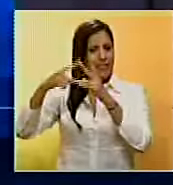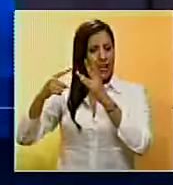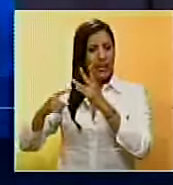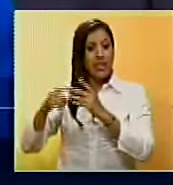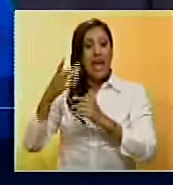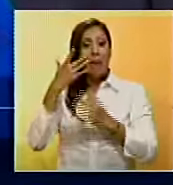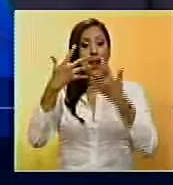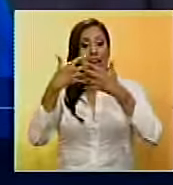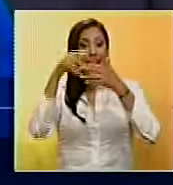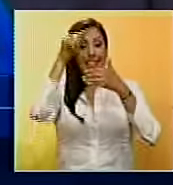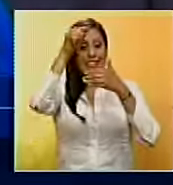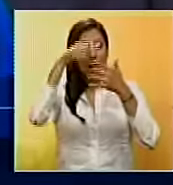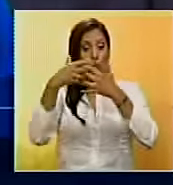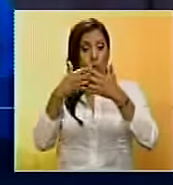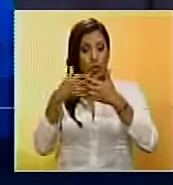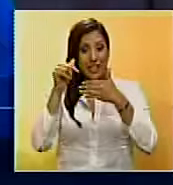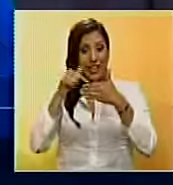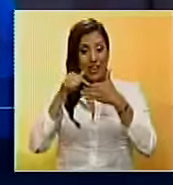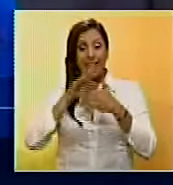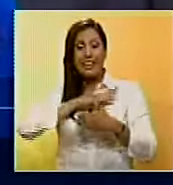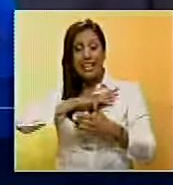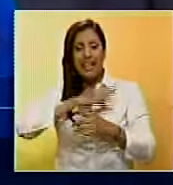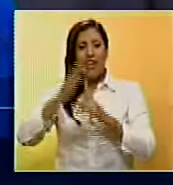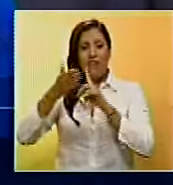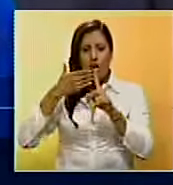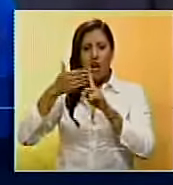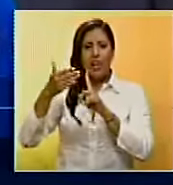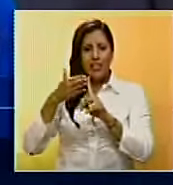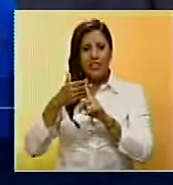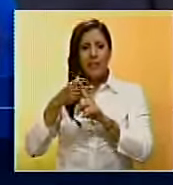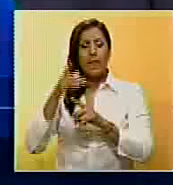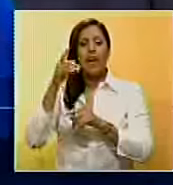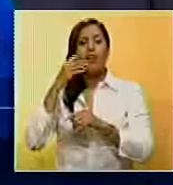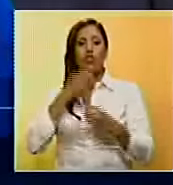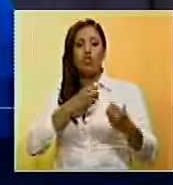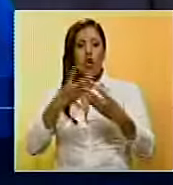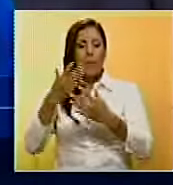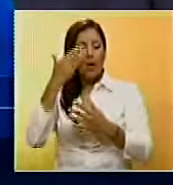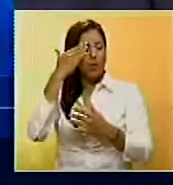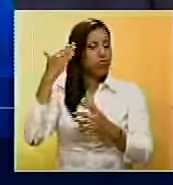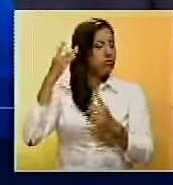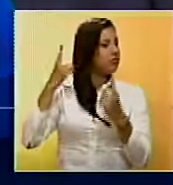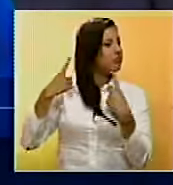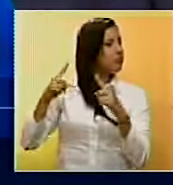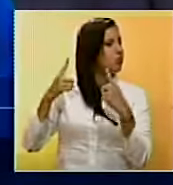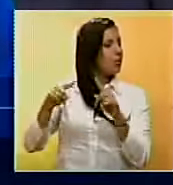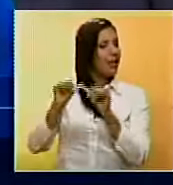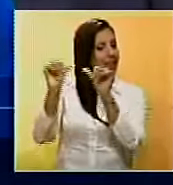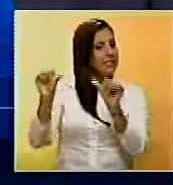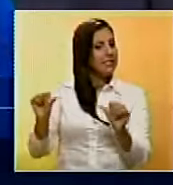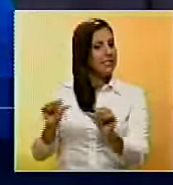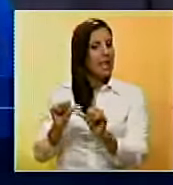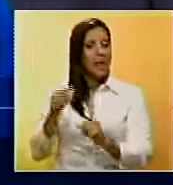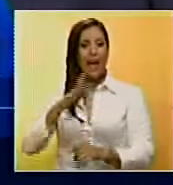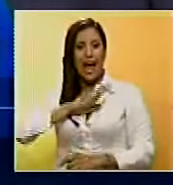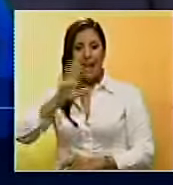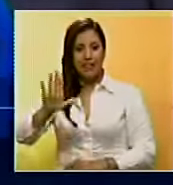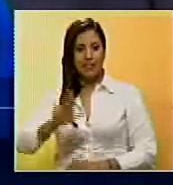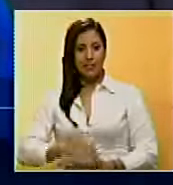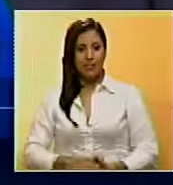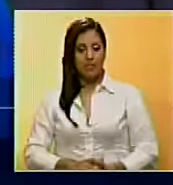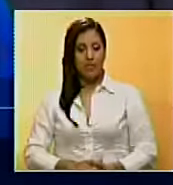Unidos acomete este tipo de agresiones, simplemente le está dando la espalda al sistema